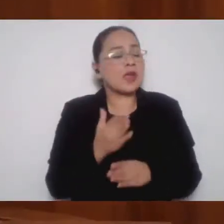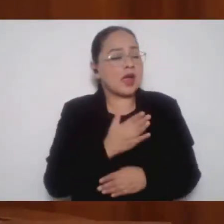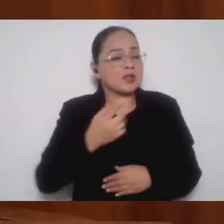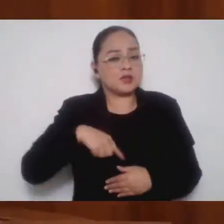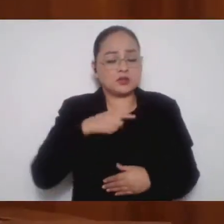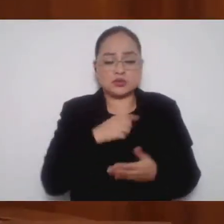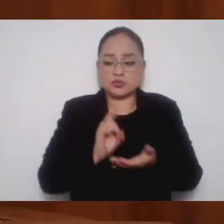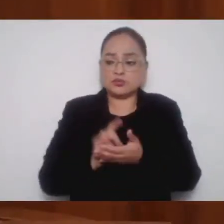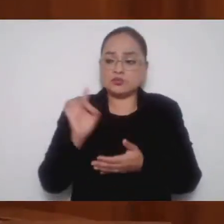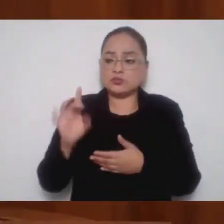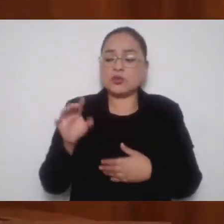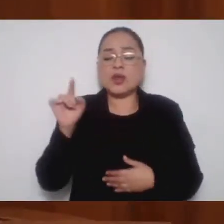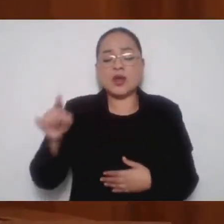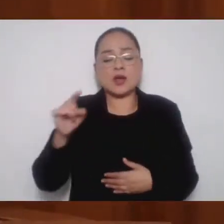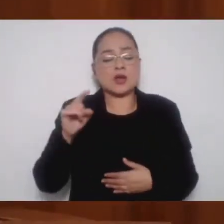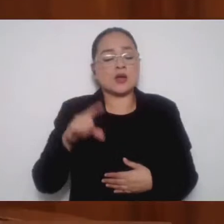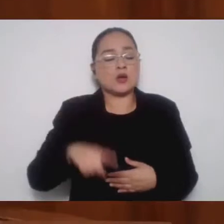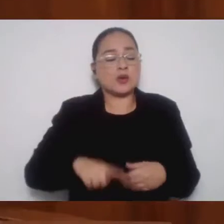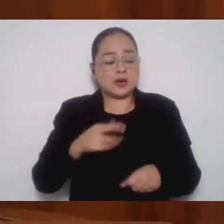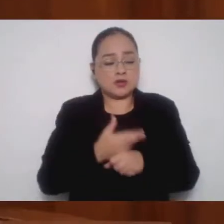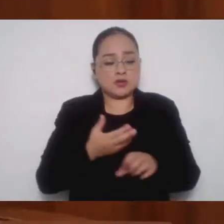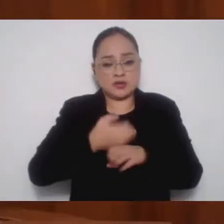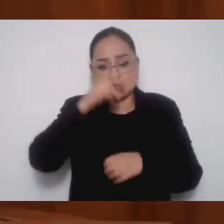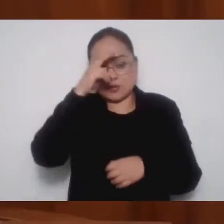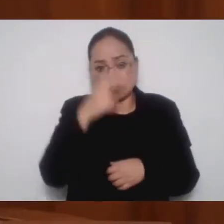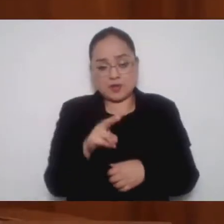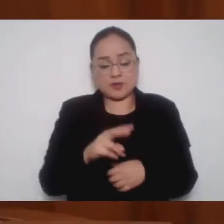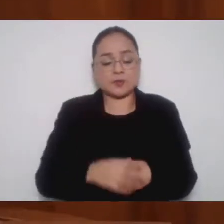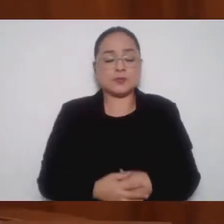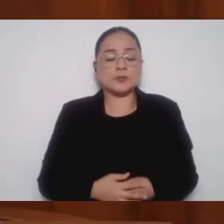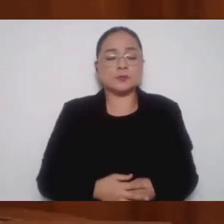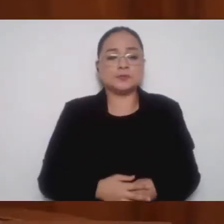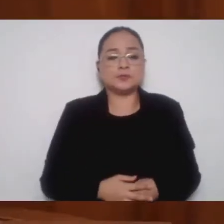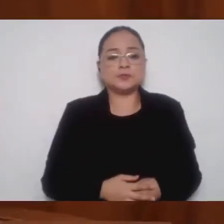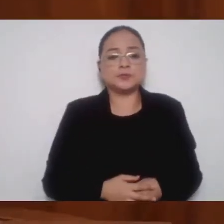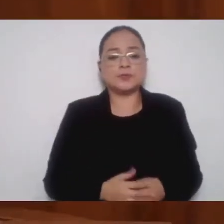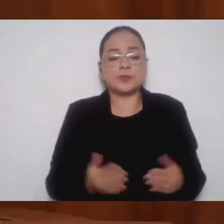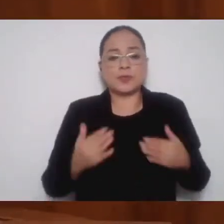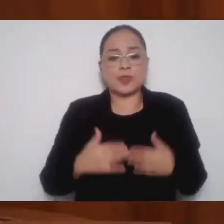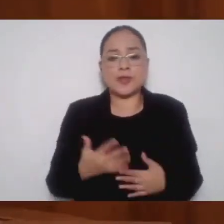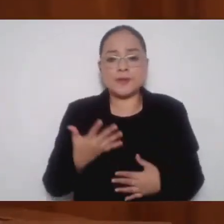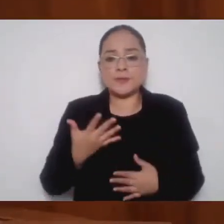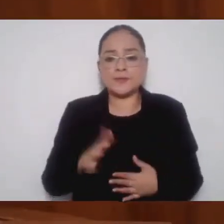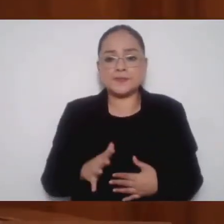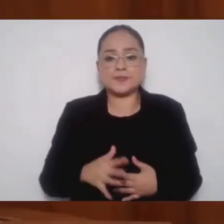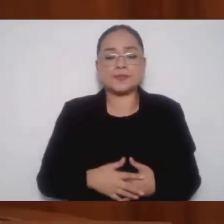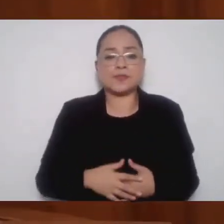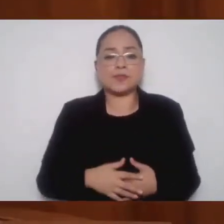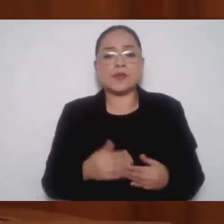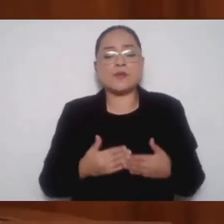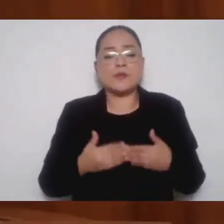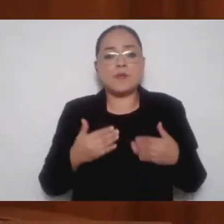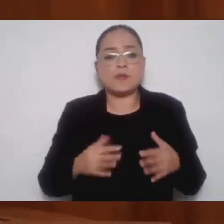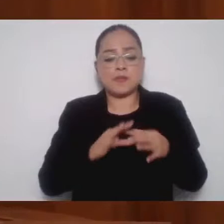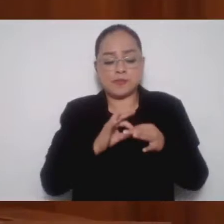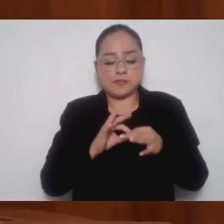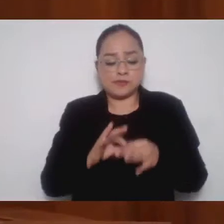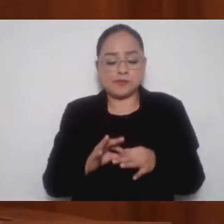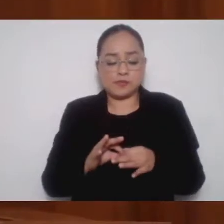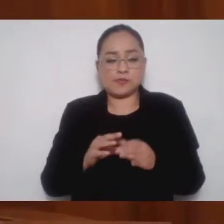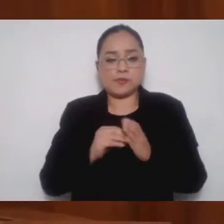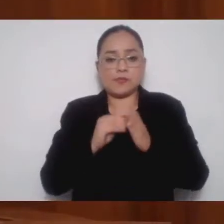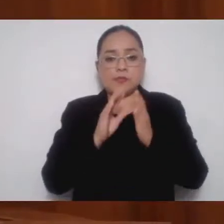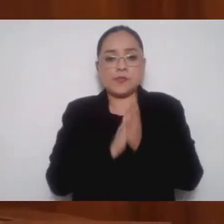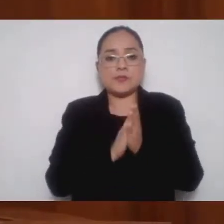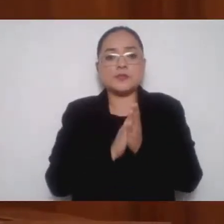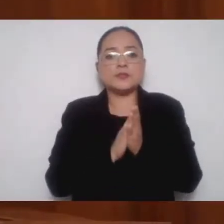oportunidad, fue enviada al Ejecutivo Estatal por la legislatura. 10. En acatamiento de